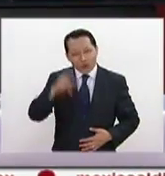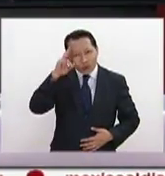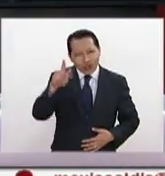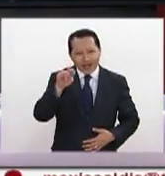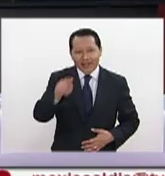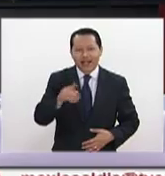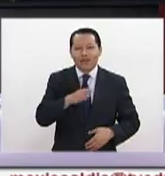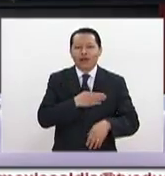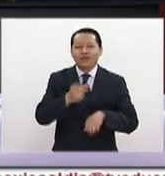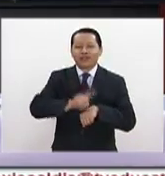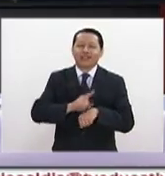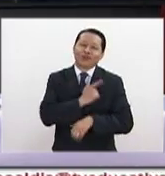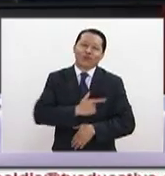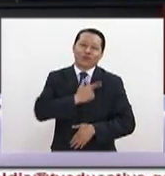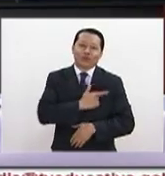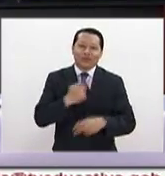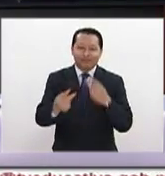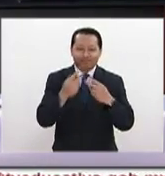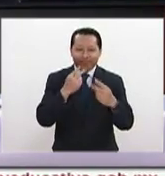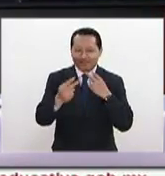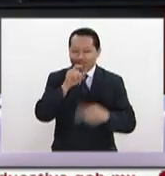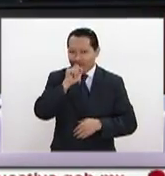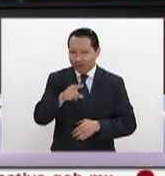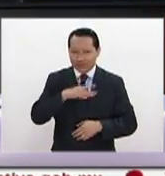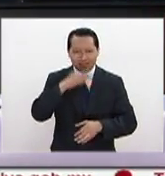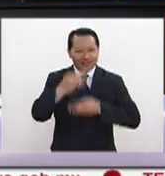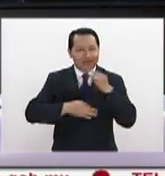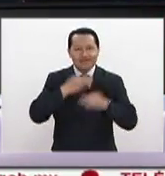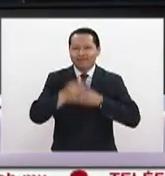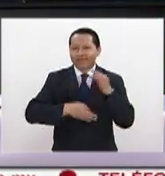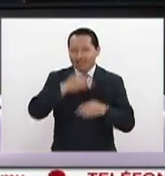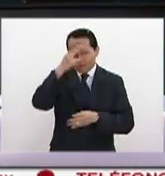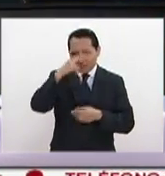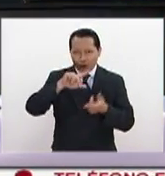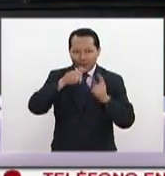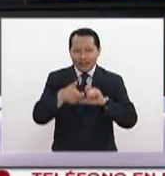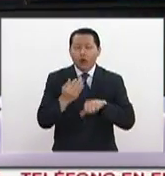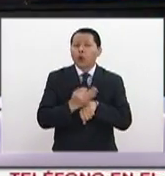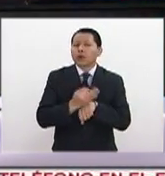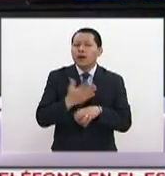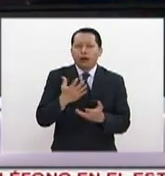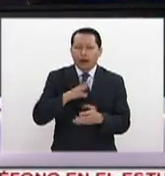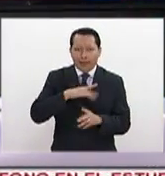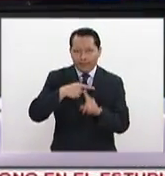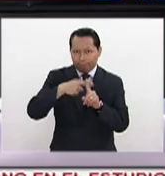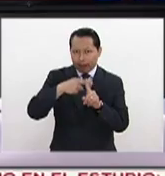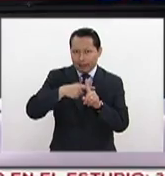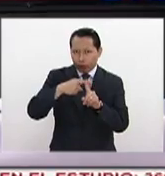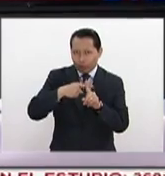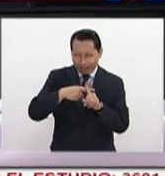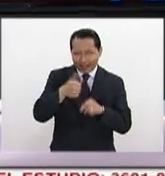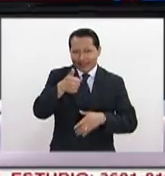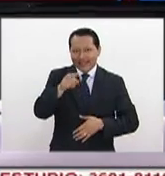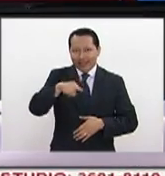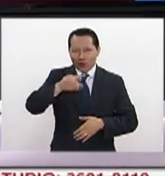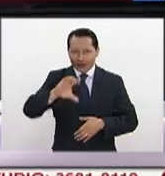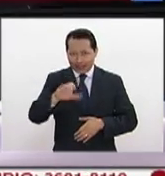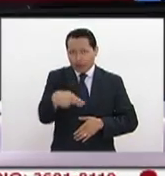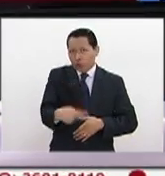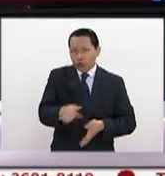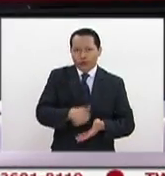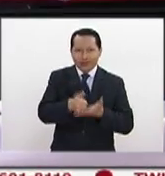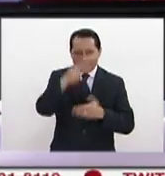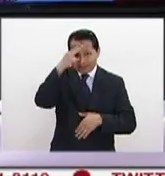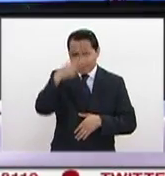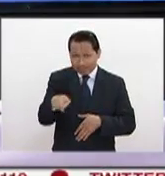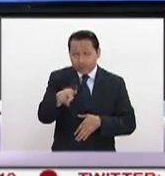Hola, ¿qué tal? Muy buenos días. Qué gusto que nos acompañen en una edición más de México al Día. En este momento la temperatura 6 grados centígrados en la capital